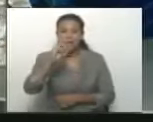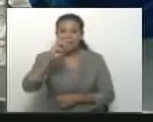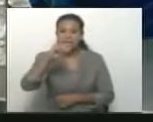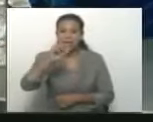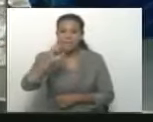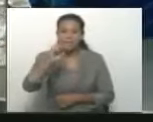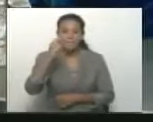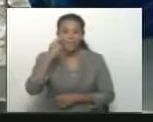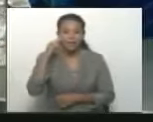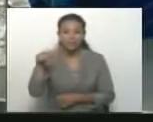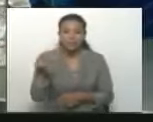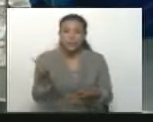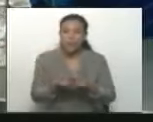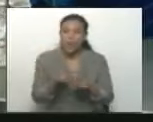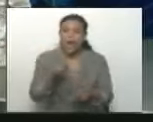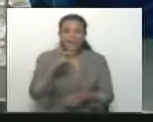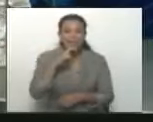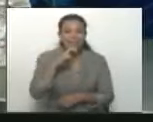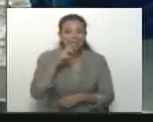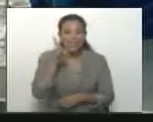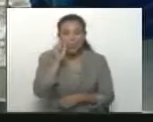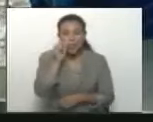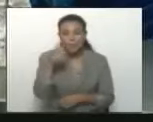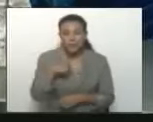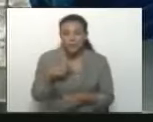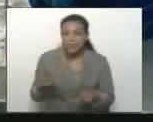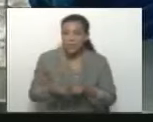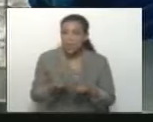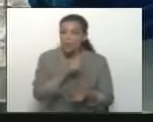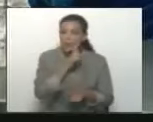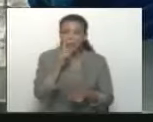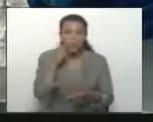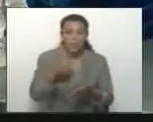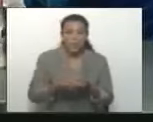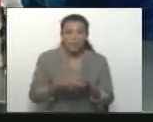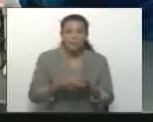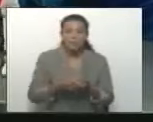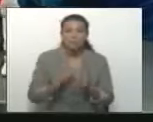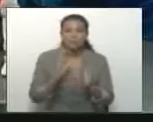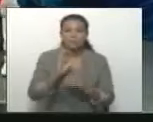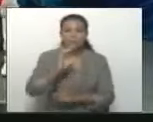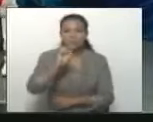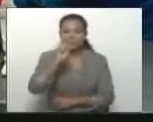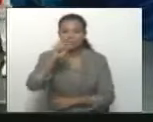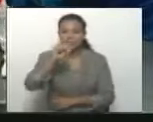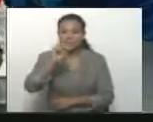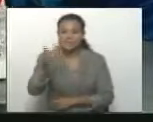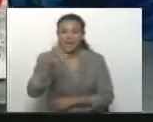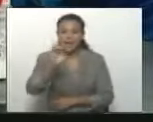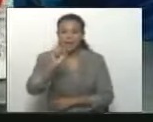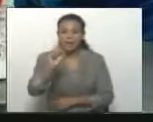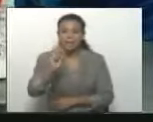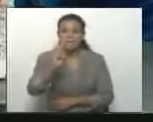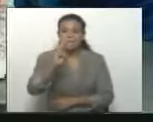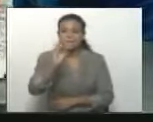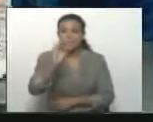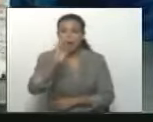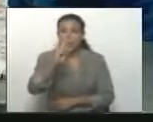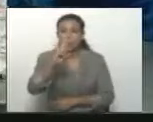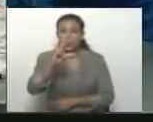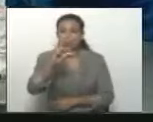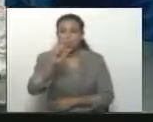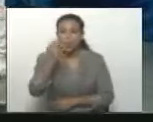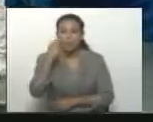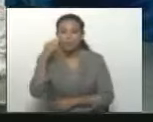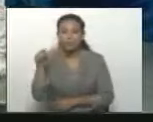al igualito que tú ah Gabriel San Gabriel Por aquí Cómo te llamas tú Paulo Paulo te veo